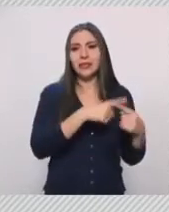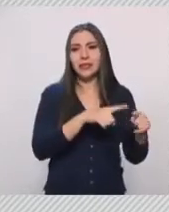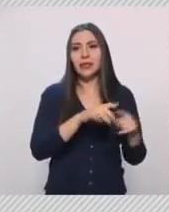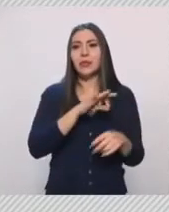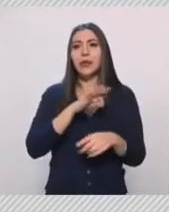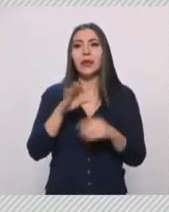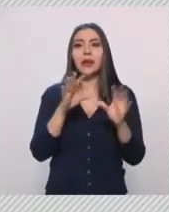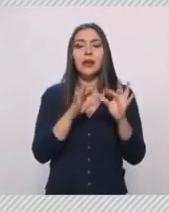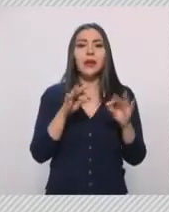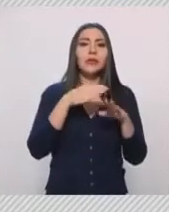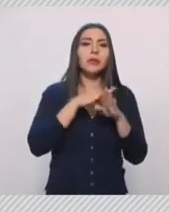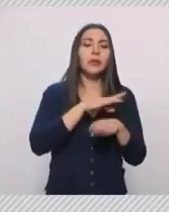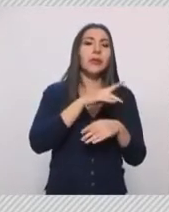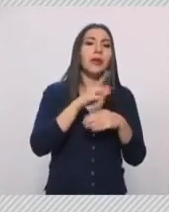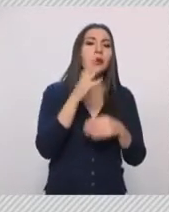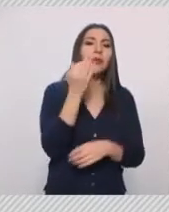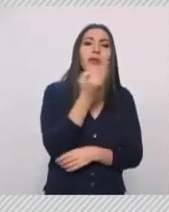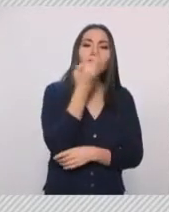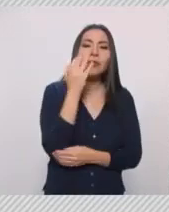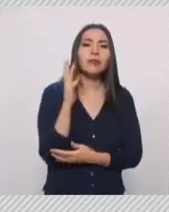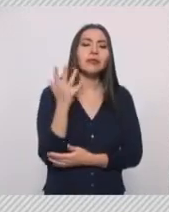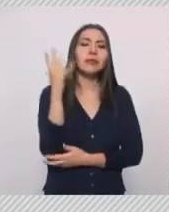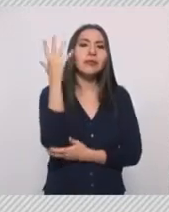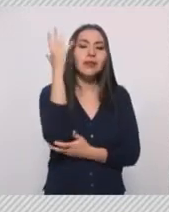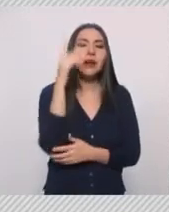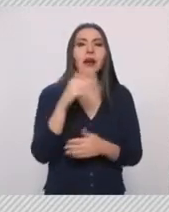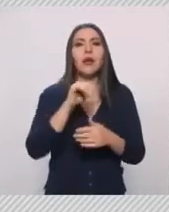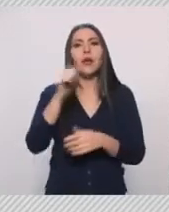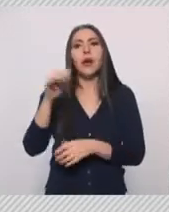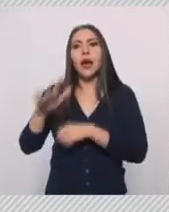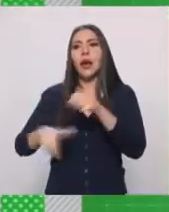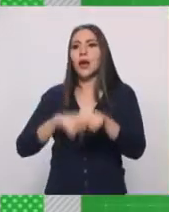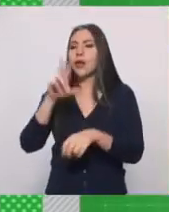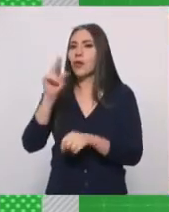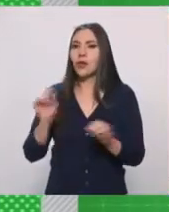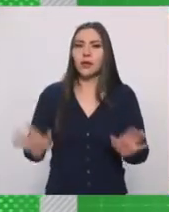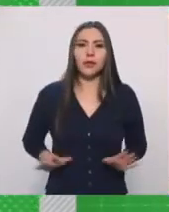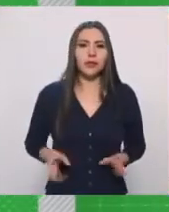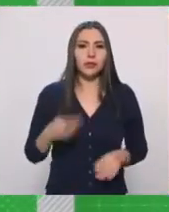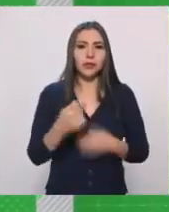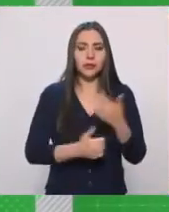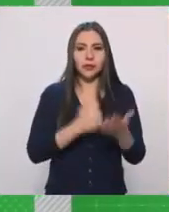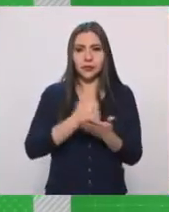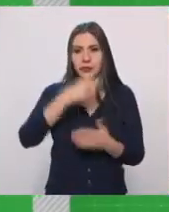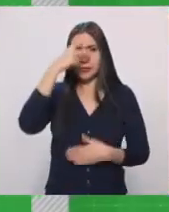fauna introducida a la Ciudad de México, fauna que no pertenece aquí, que por supuesto, como lo dices, pues